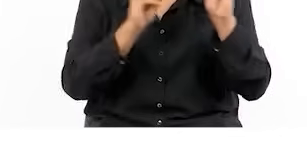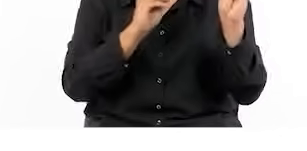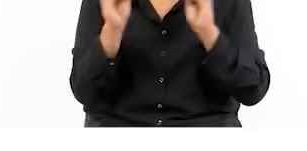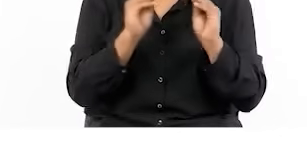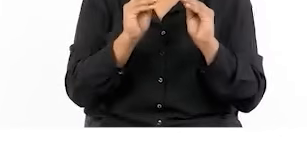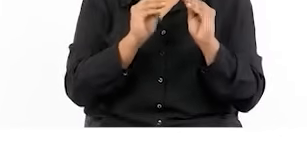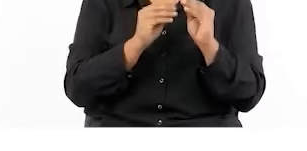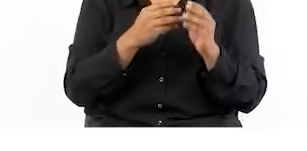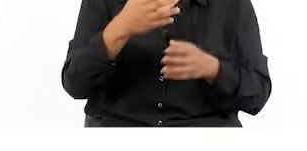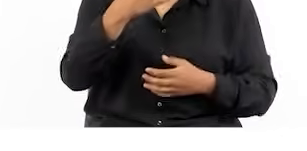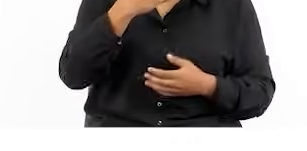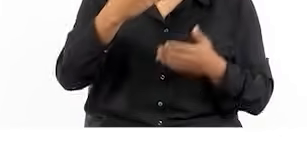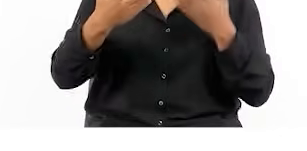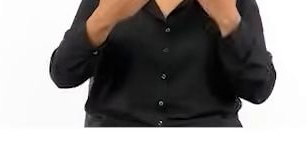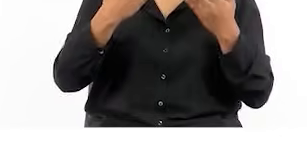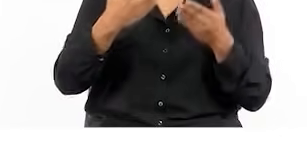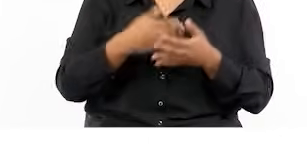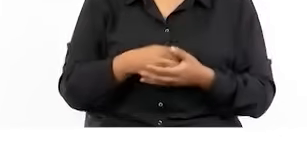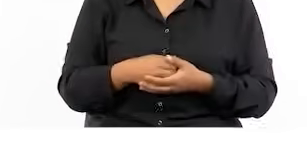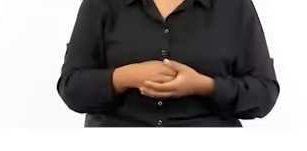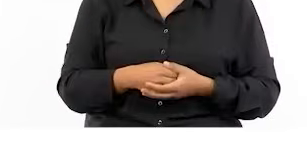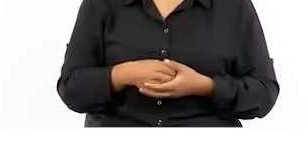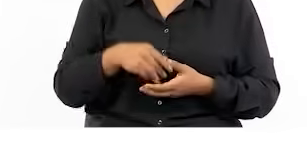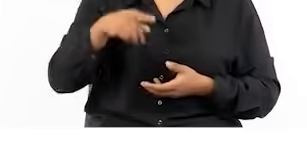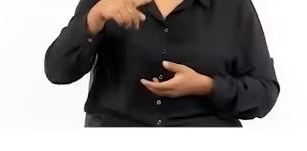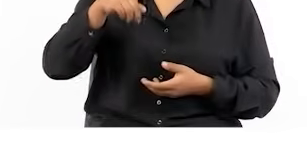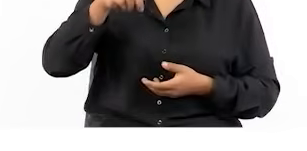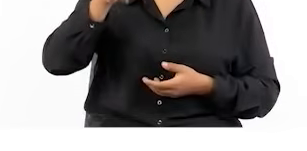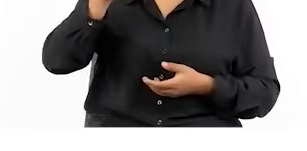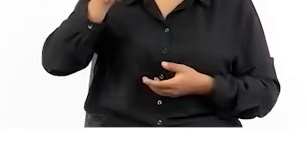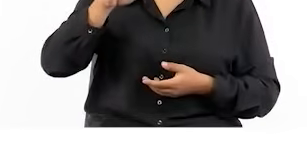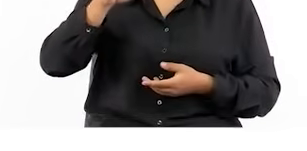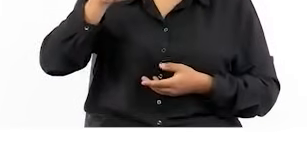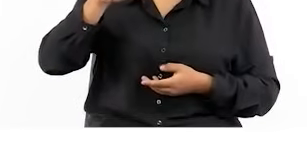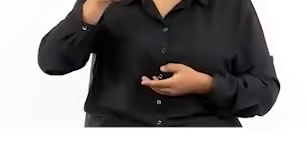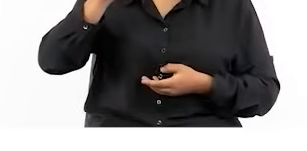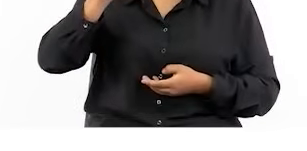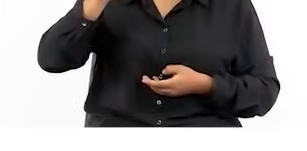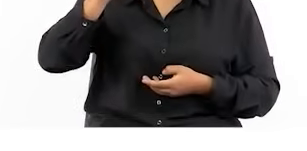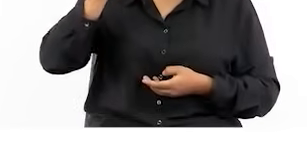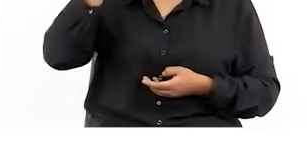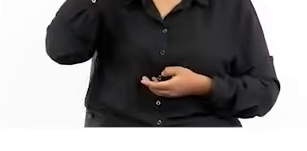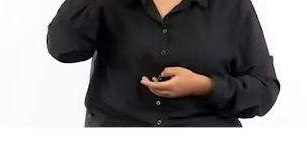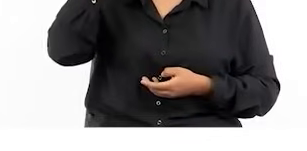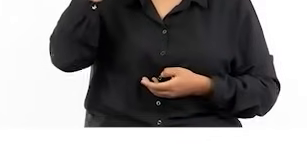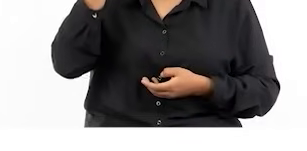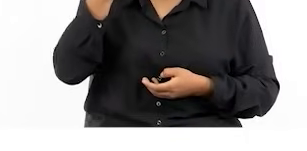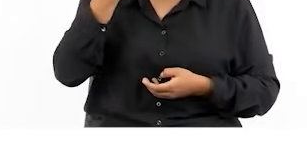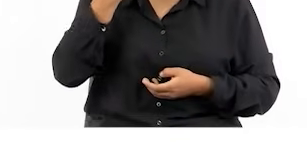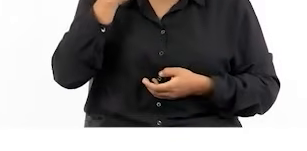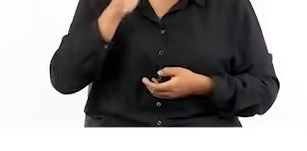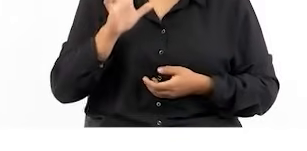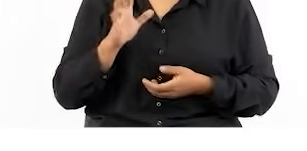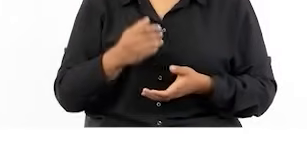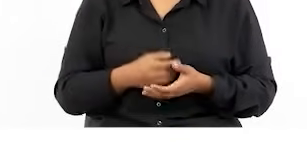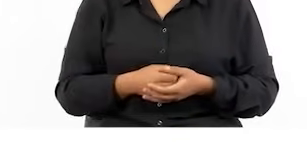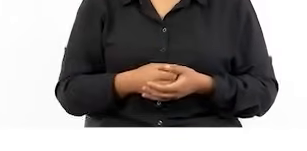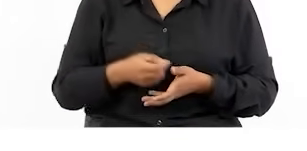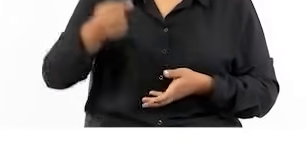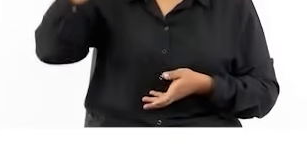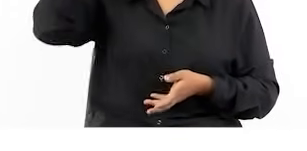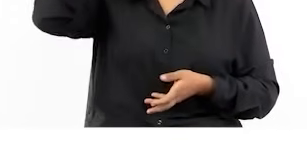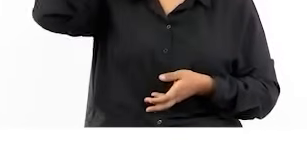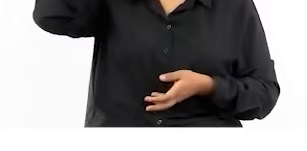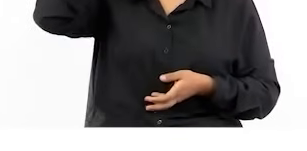Sol. Otro tipo de movimiento que es muy complejo es la precesión. Y para